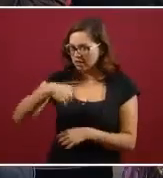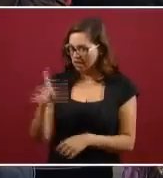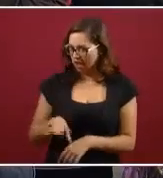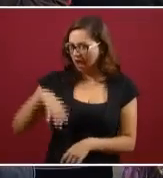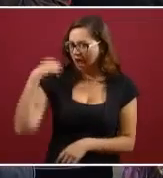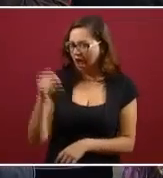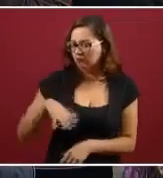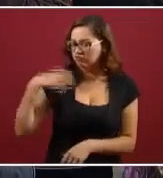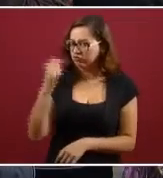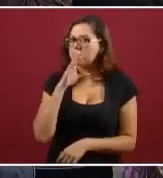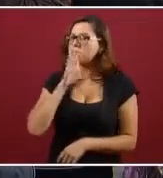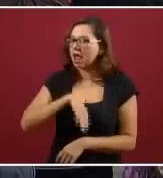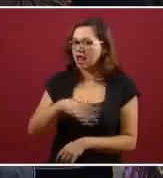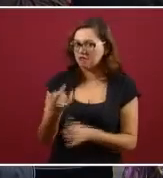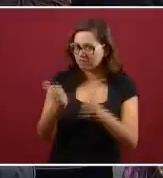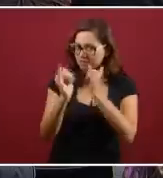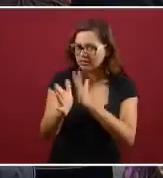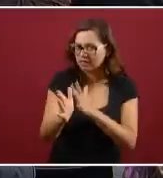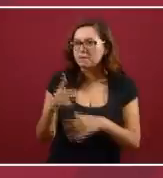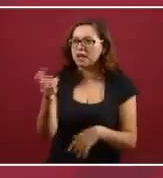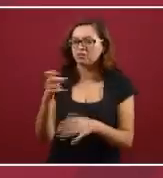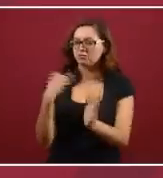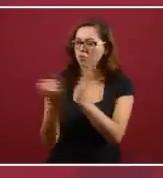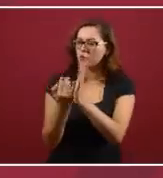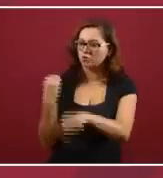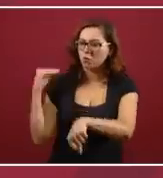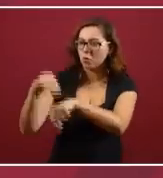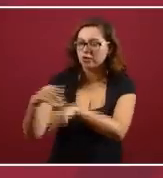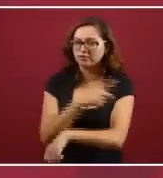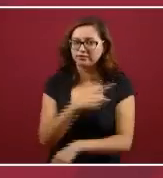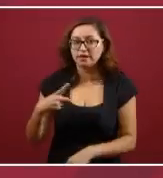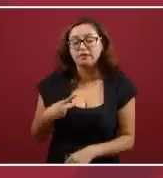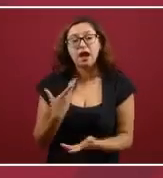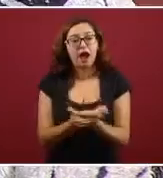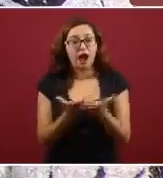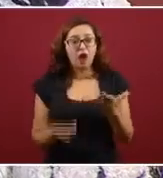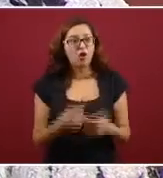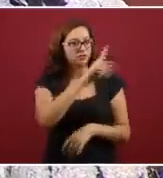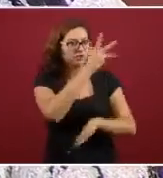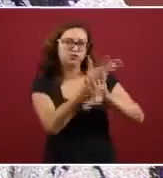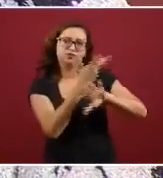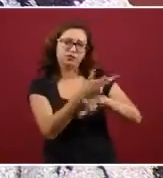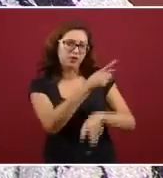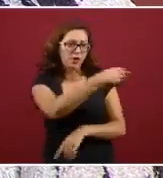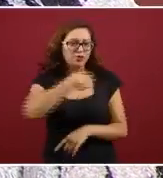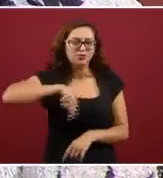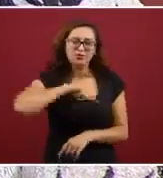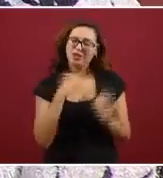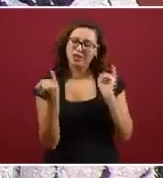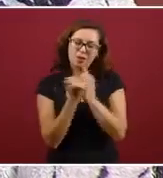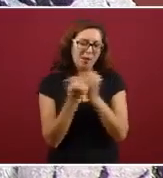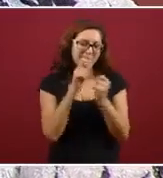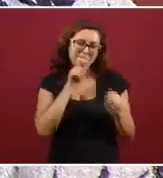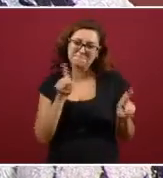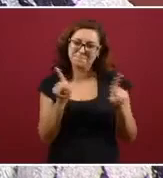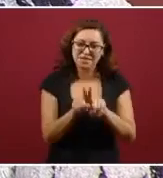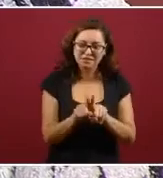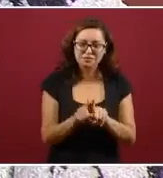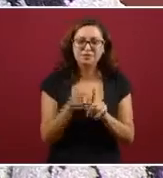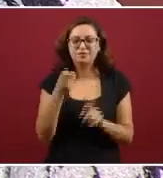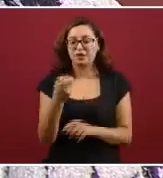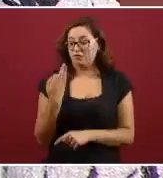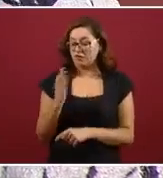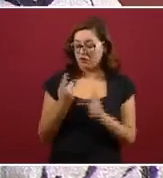era una práctica desleal. Es lo mismo que está ocurriendo en este caso. En febrero se anunció el inicio de